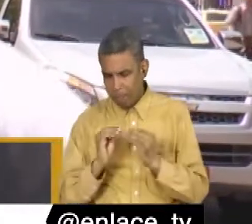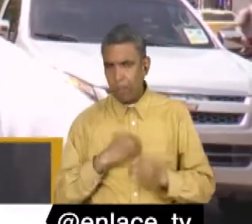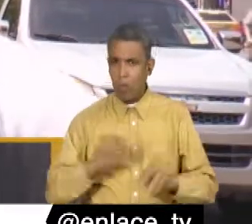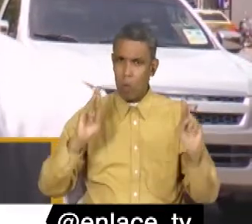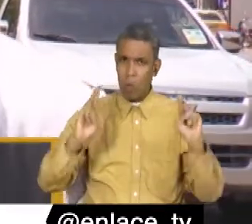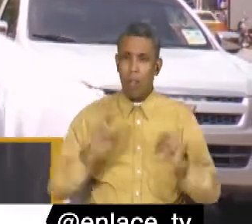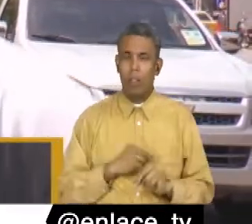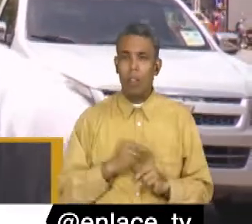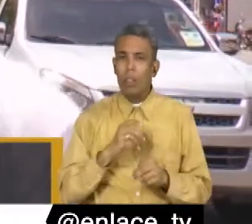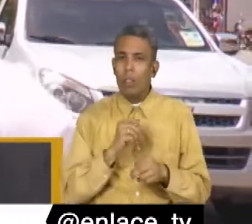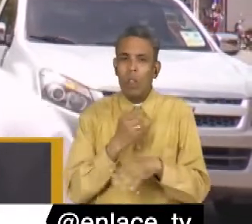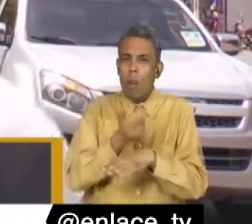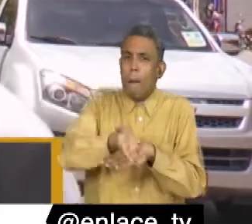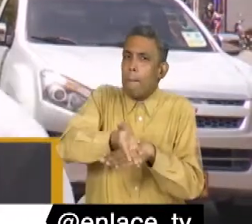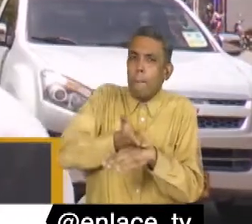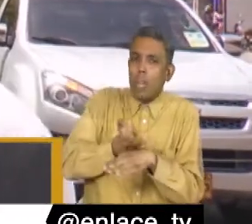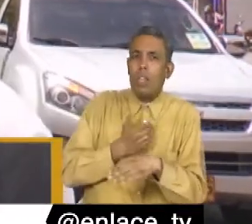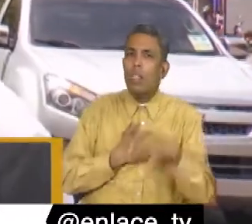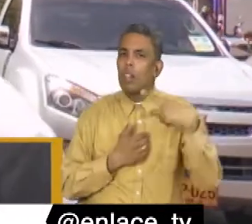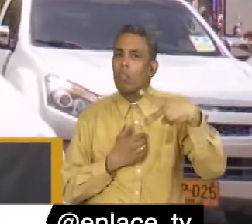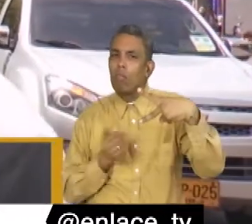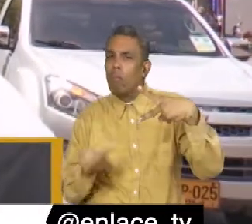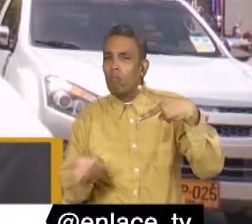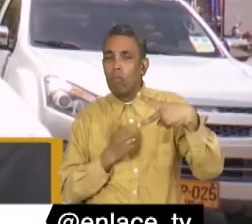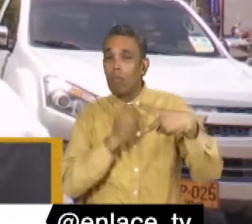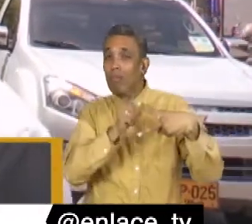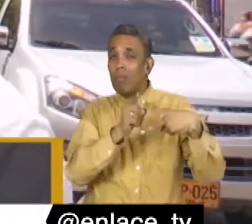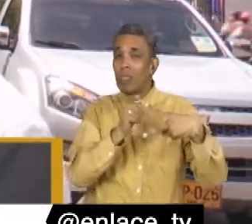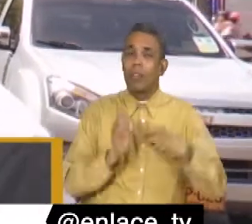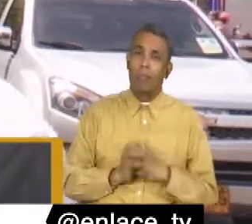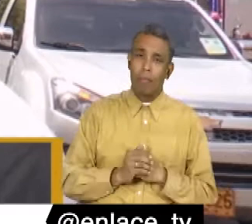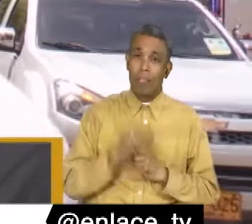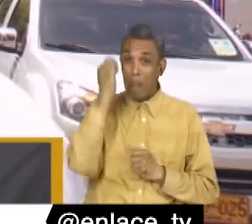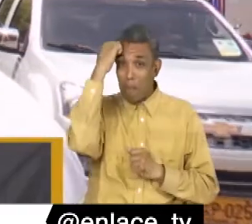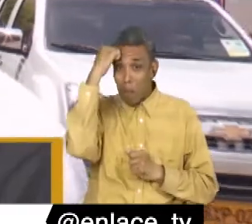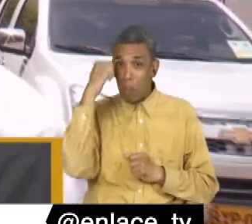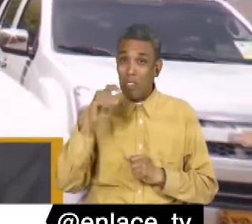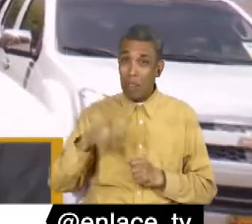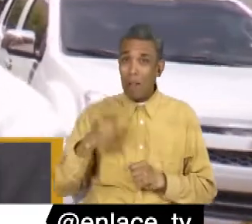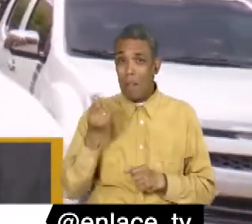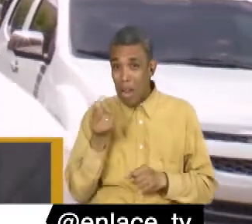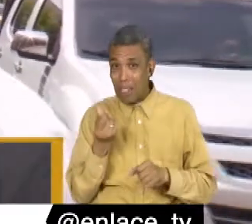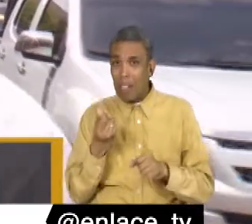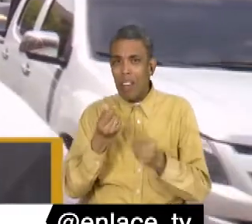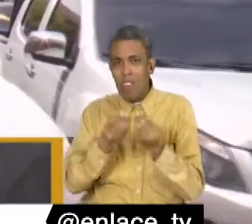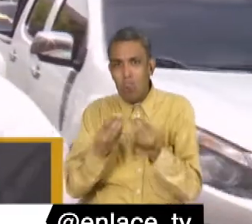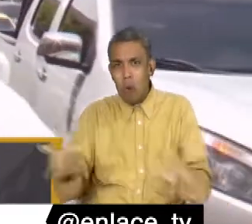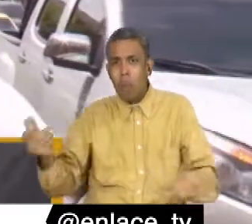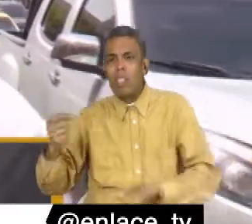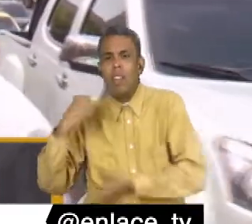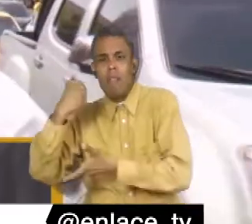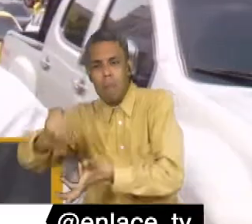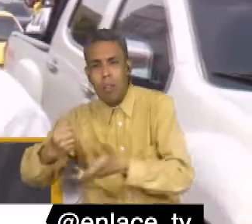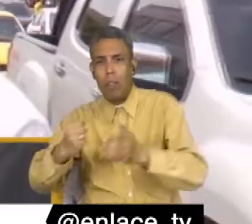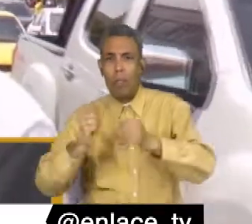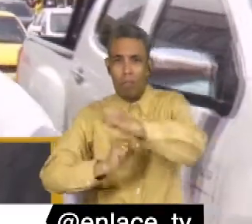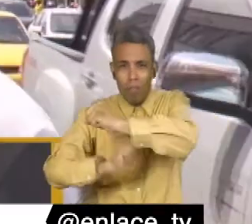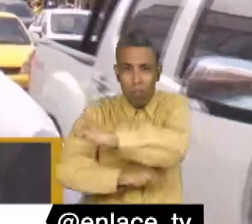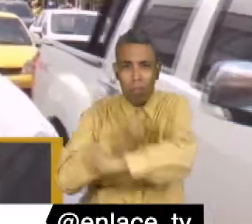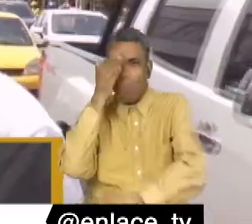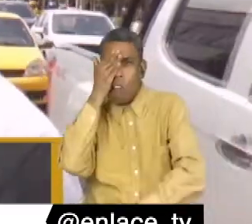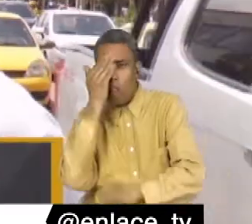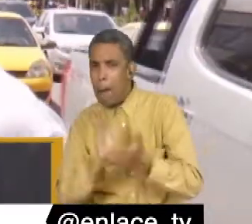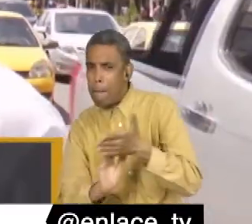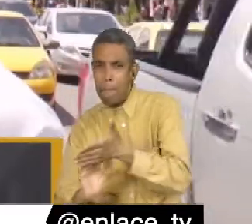ustedes necesitan que se cumpla dentro de este pliego de peticiones. Los maestros, el primero, que se asigne plata para que se mantengan nuestras escuelas y colegios. Y la segunda,